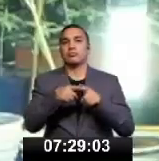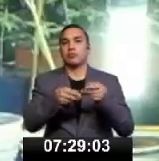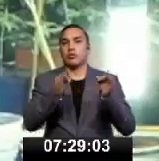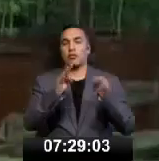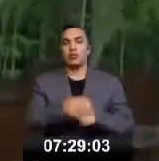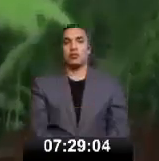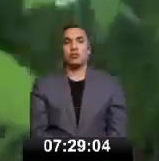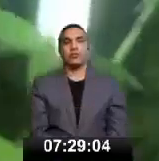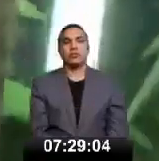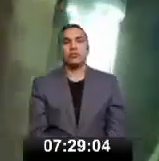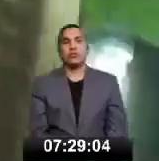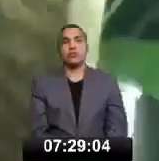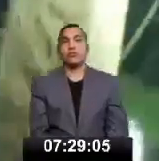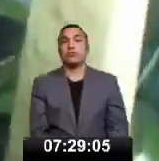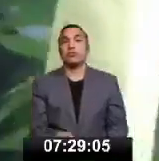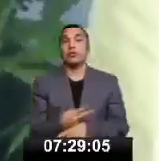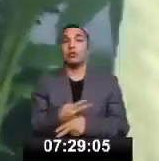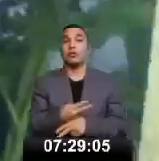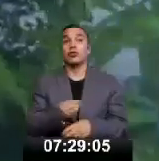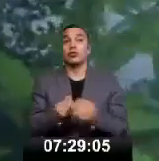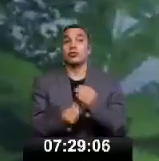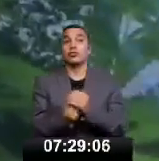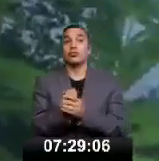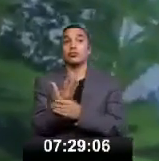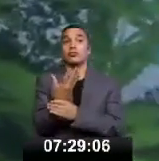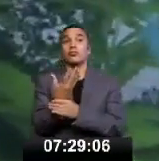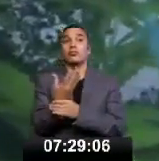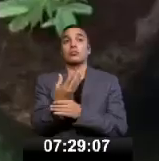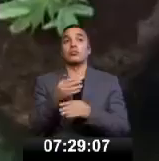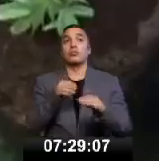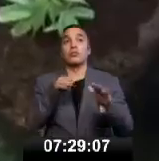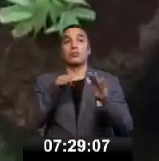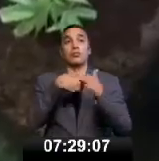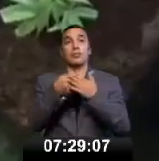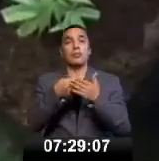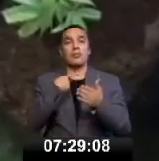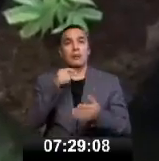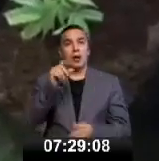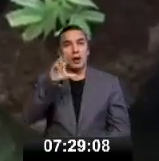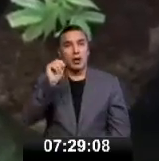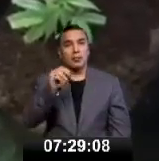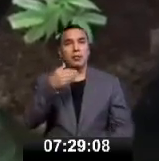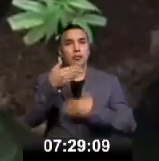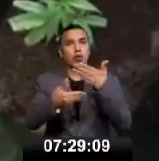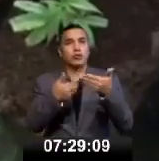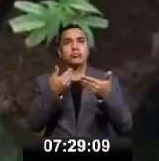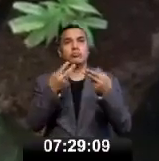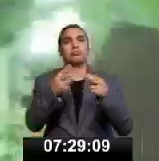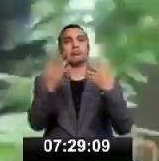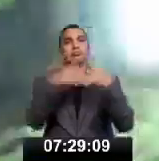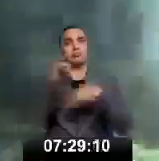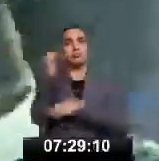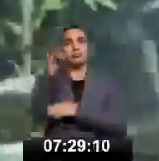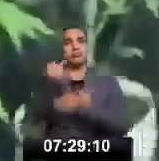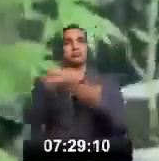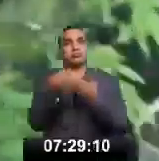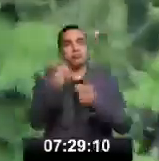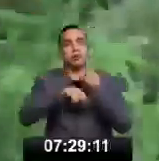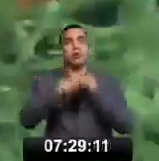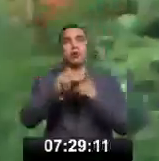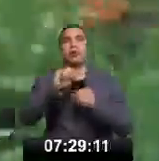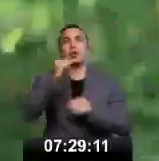etapas: importación y producción de semillas, siembra y cultivo, banco de germoplasma, procesamiento e industrialización, exportación